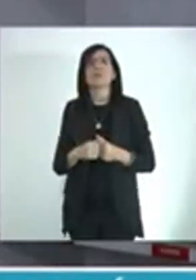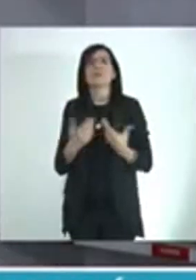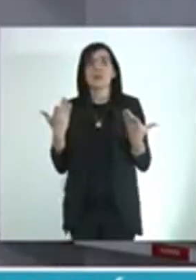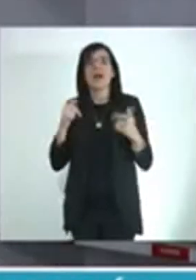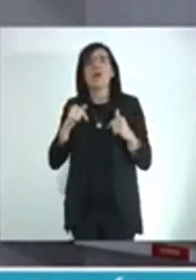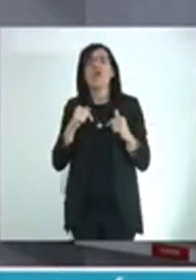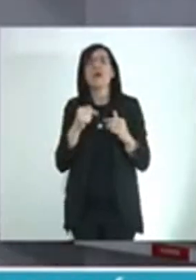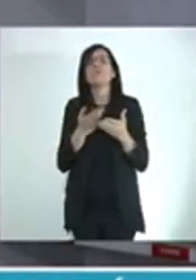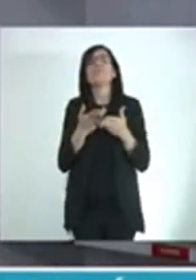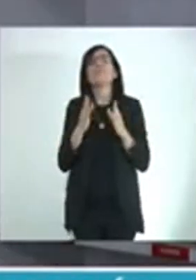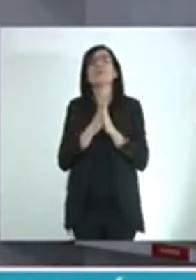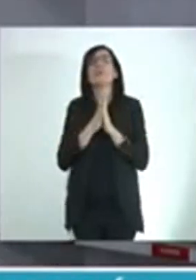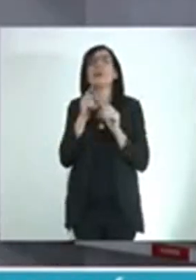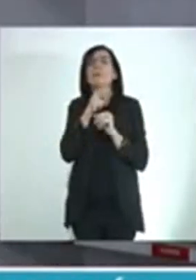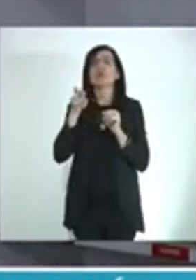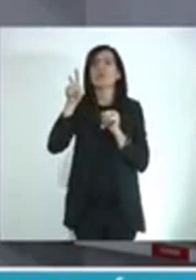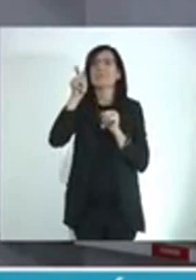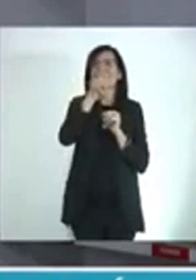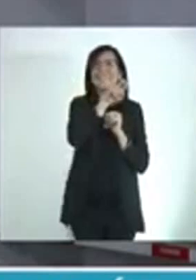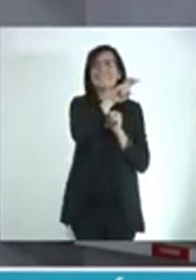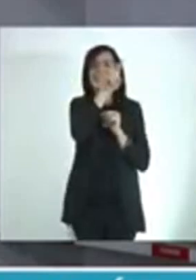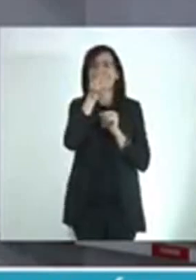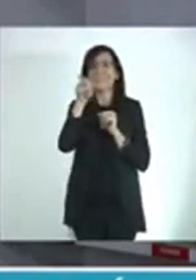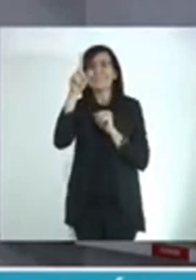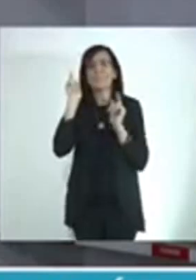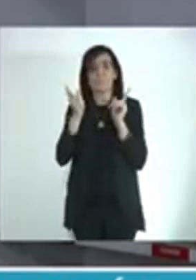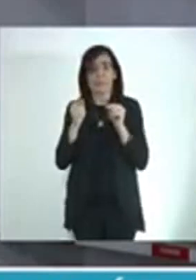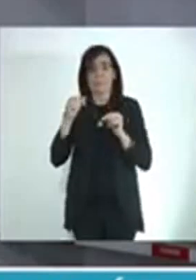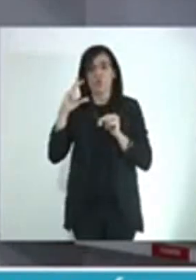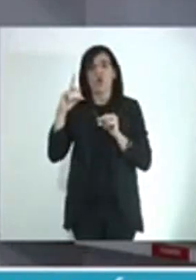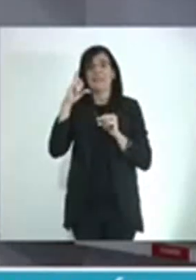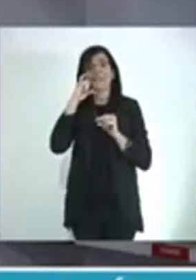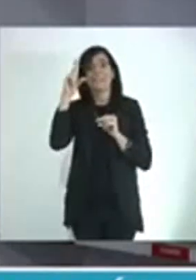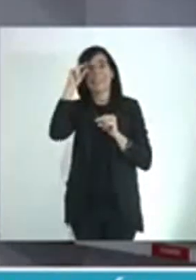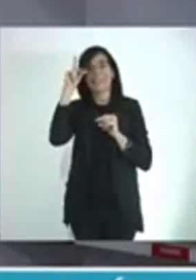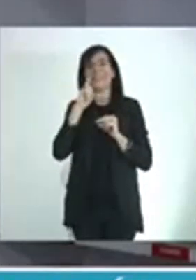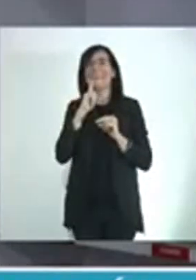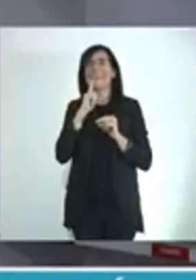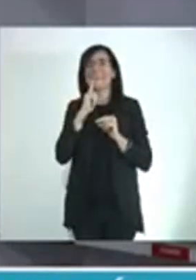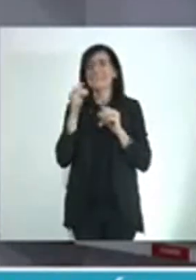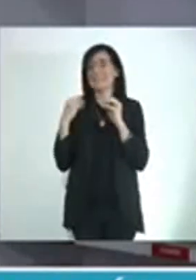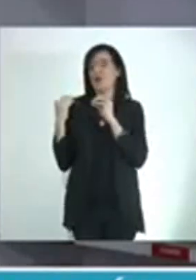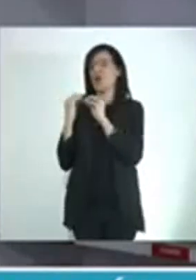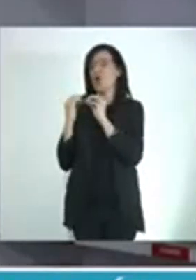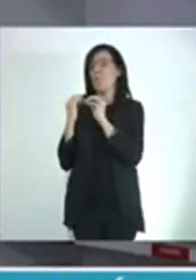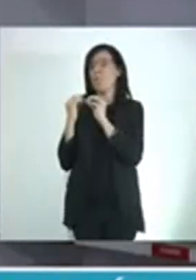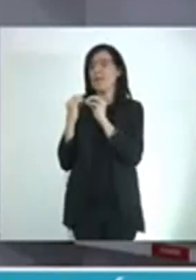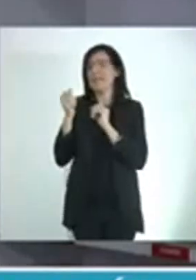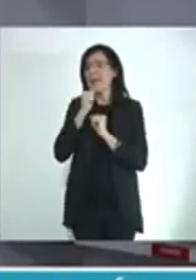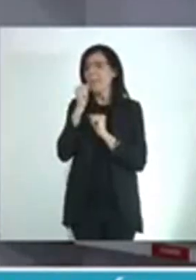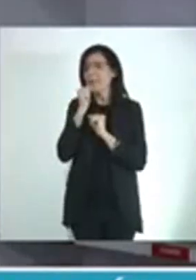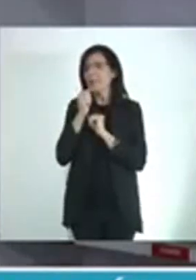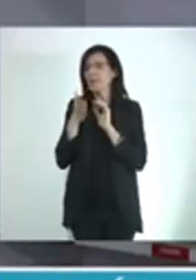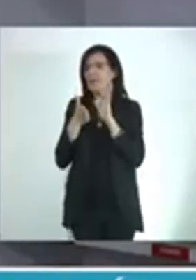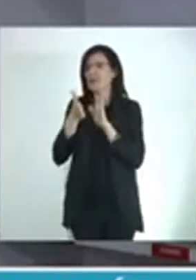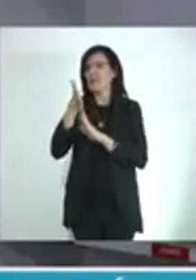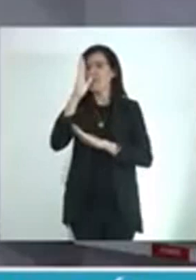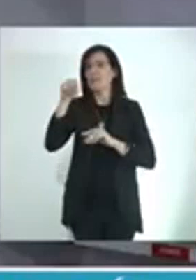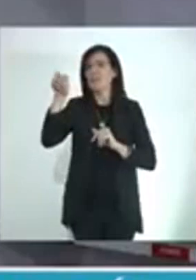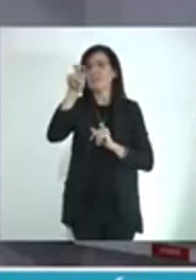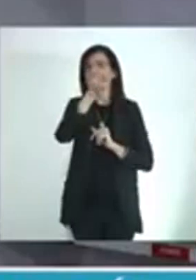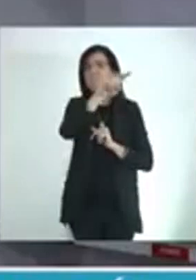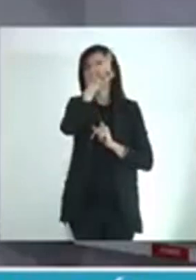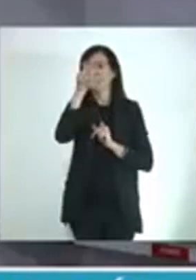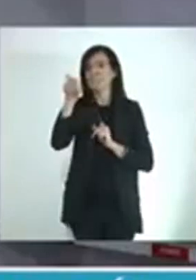tomar contacto, nos vamos a ir a recorrer el Centro de Innovación. Kay salió nuevamente de acá de nuestro estudio, en la biblioteca